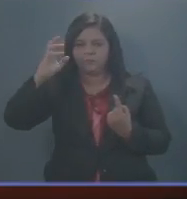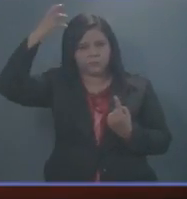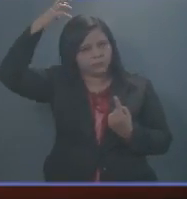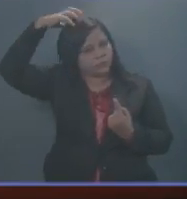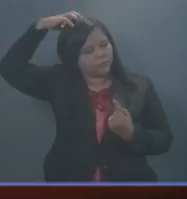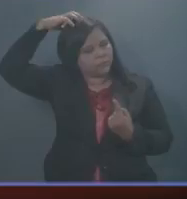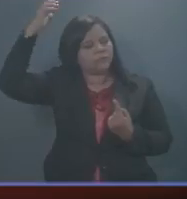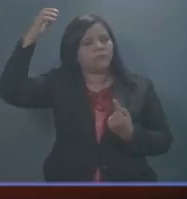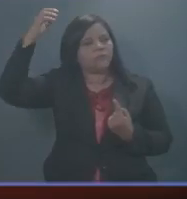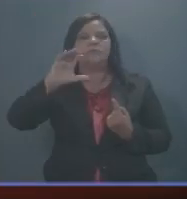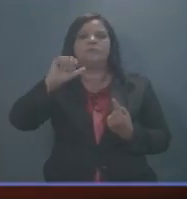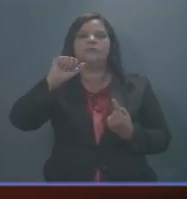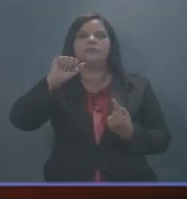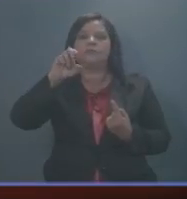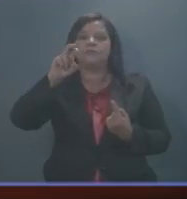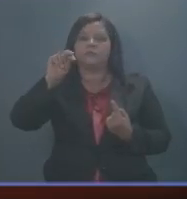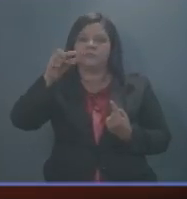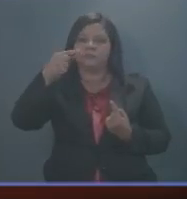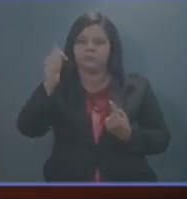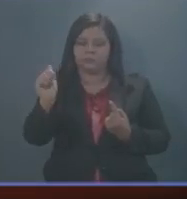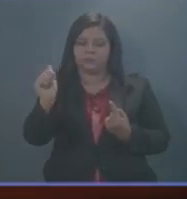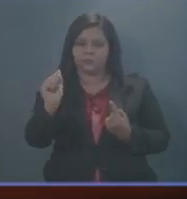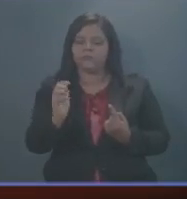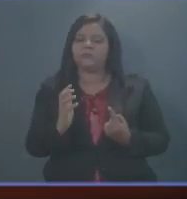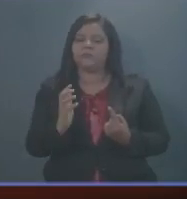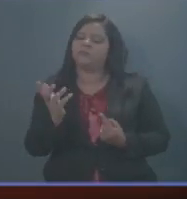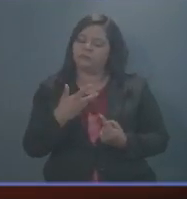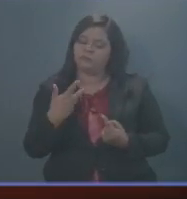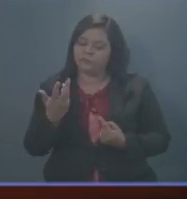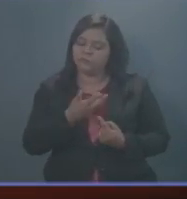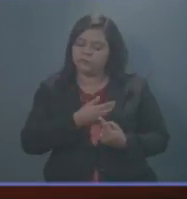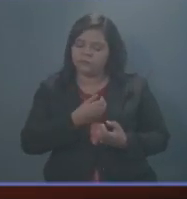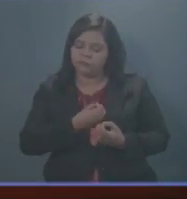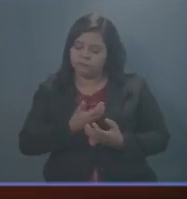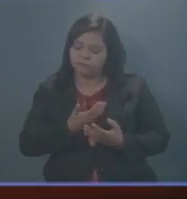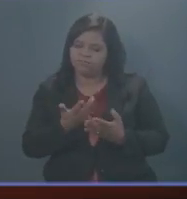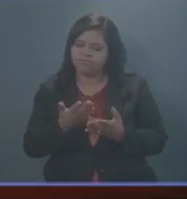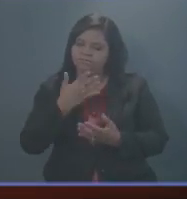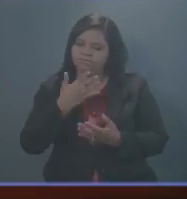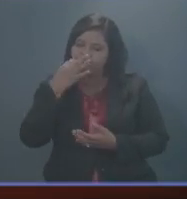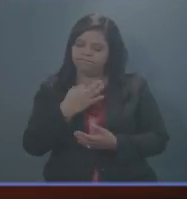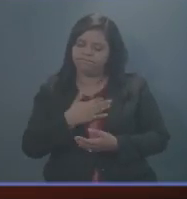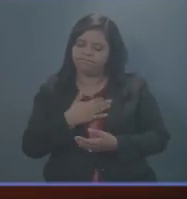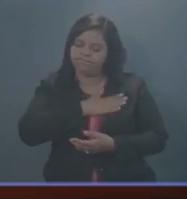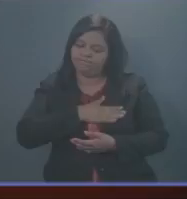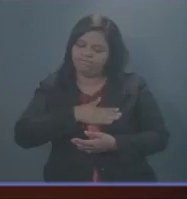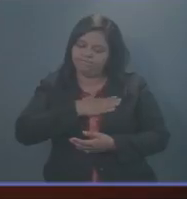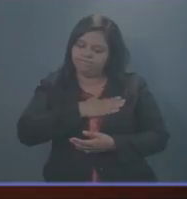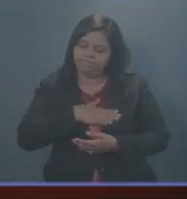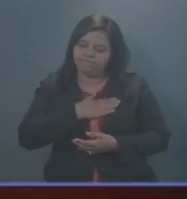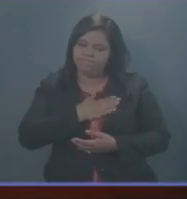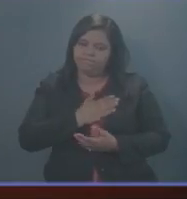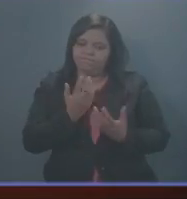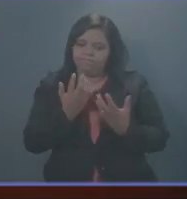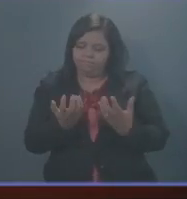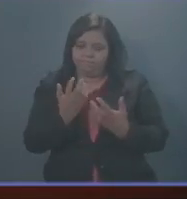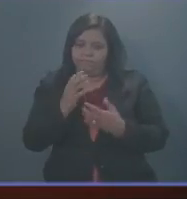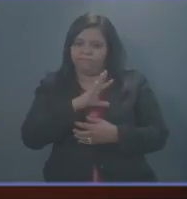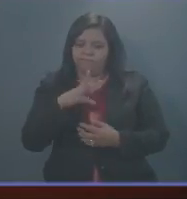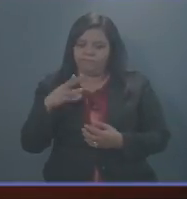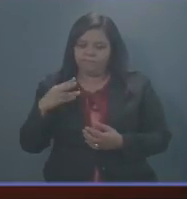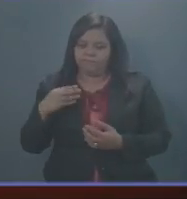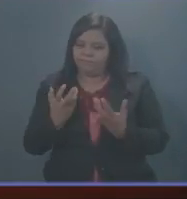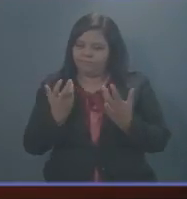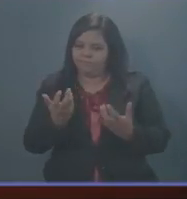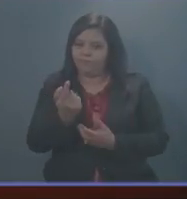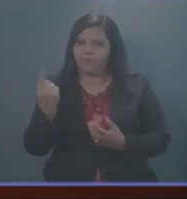Monseñor León Calenga, a quien pues le damos nuestro más sincero pésame a la familia